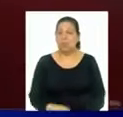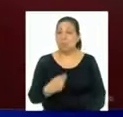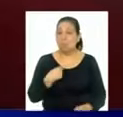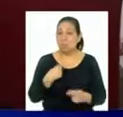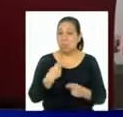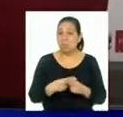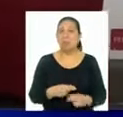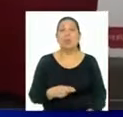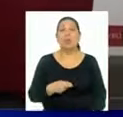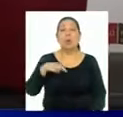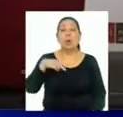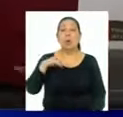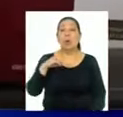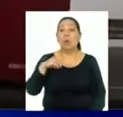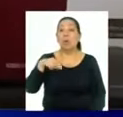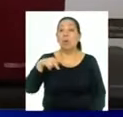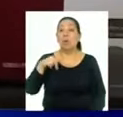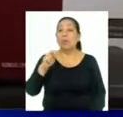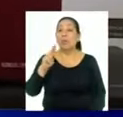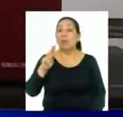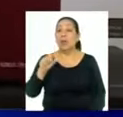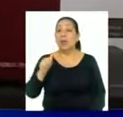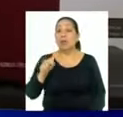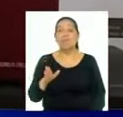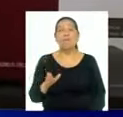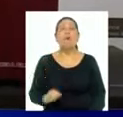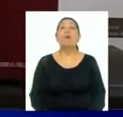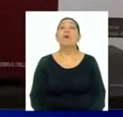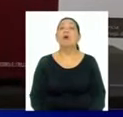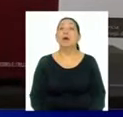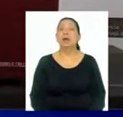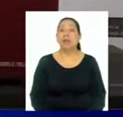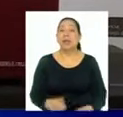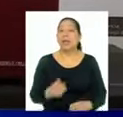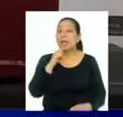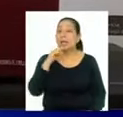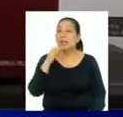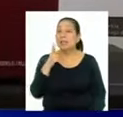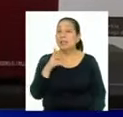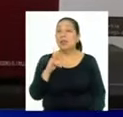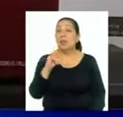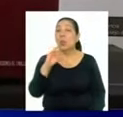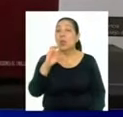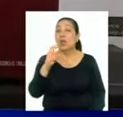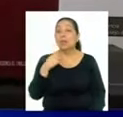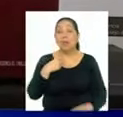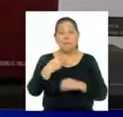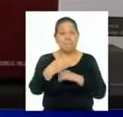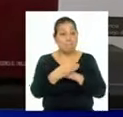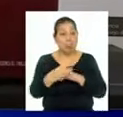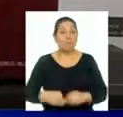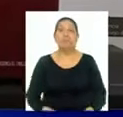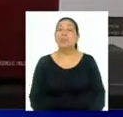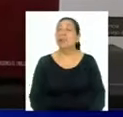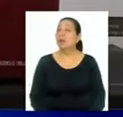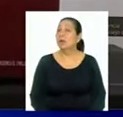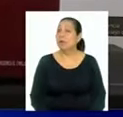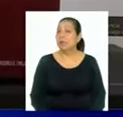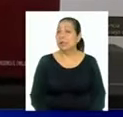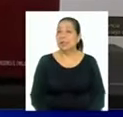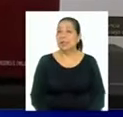nombre es José Montalvo y soy periodista del portal de noticias Gaceta Ucayalina. Mi pregunta, señores ministros, es